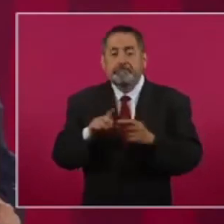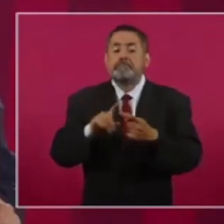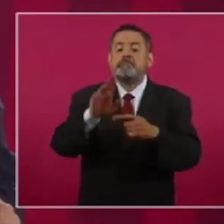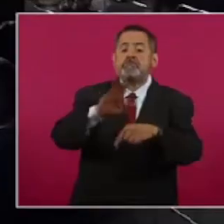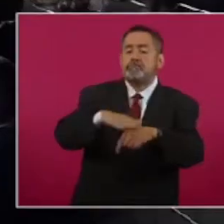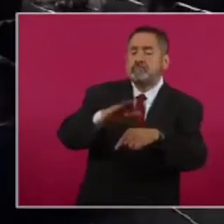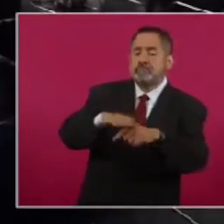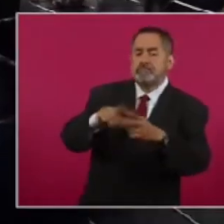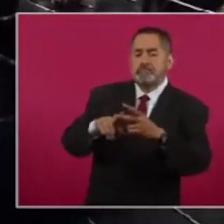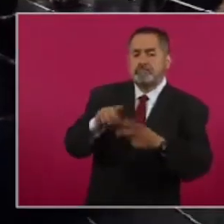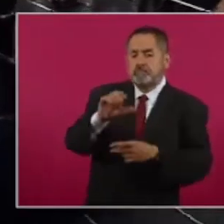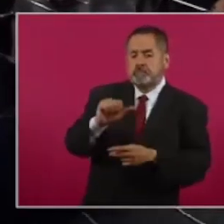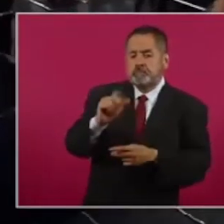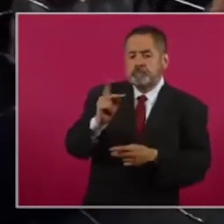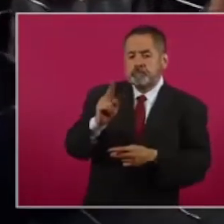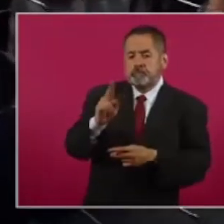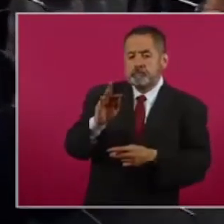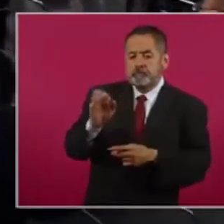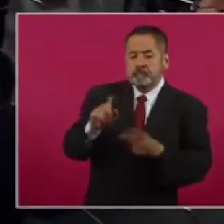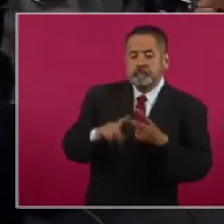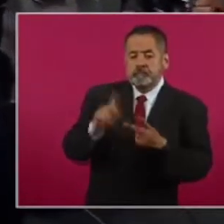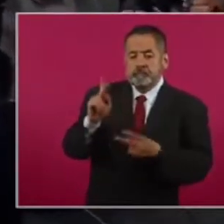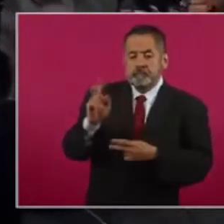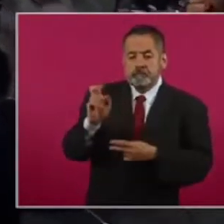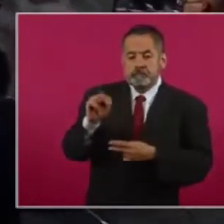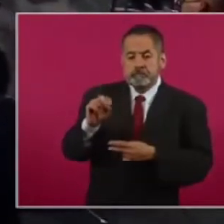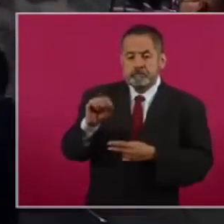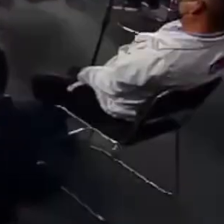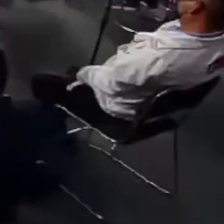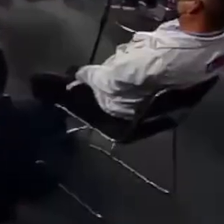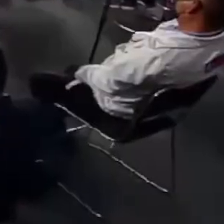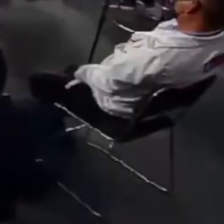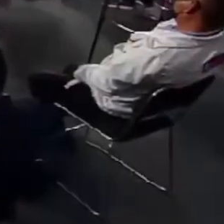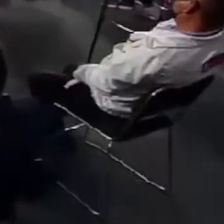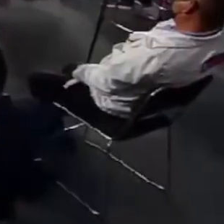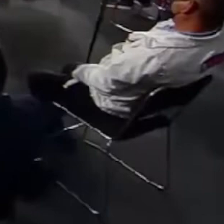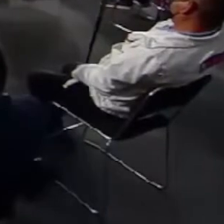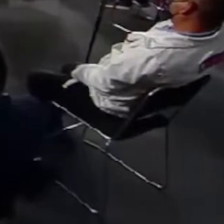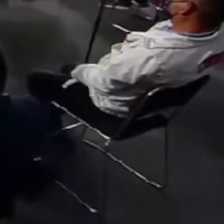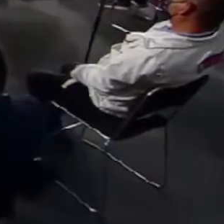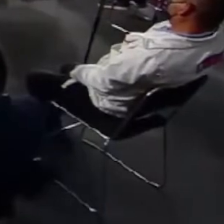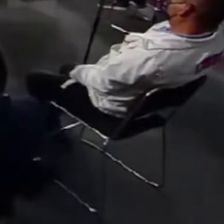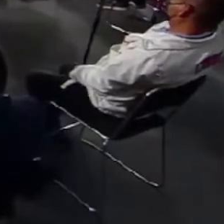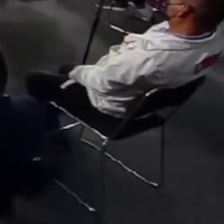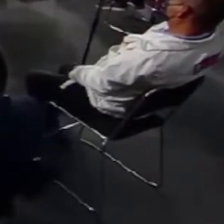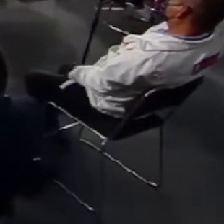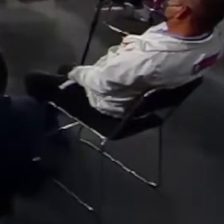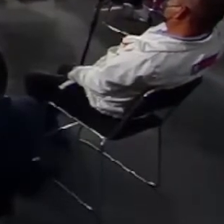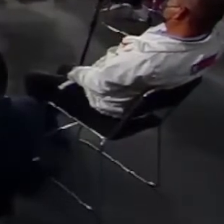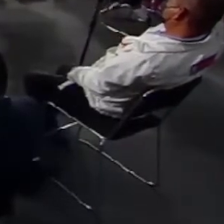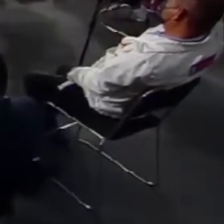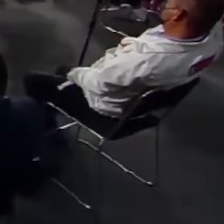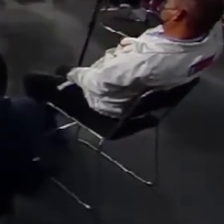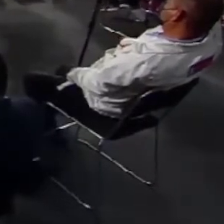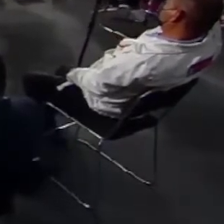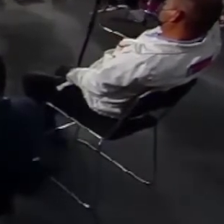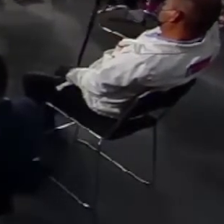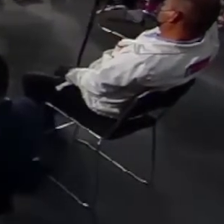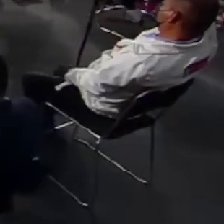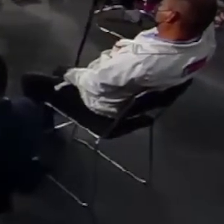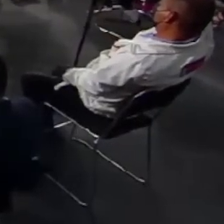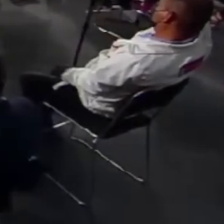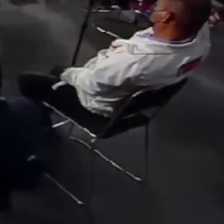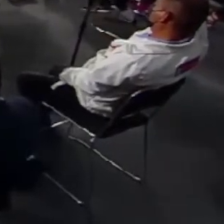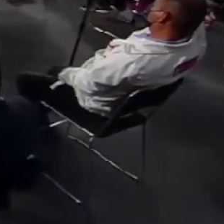y pensionista también es otro caso. Sí, igual. Lo mismo. Y bueno, una denuncia ciudadana, señor presidente. En el